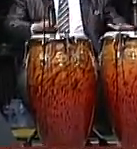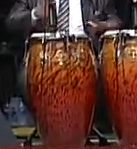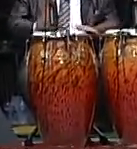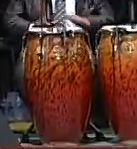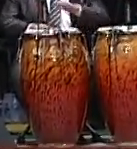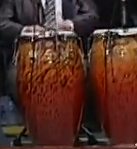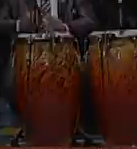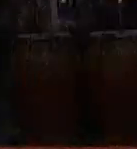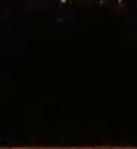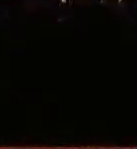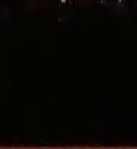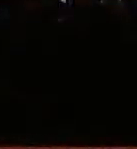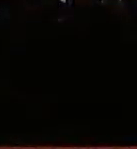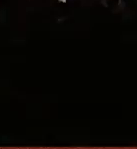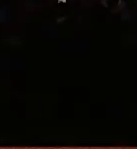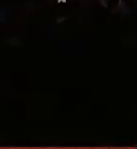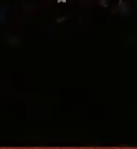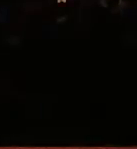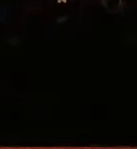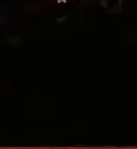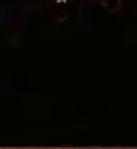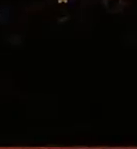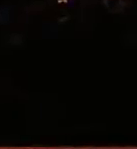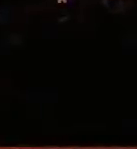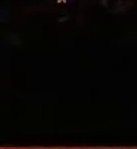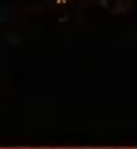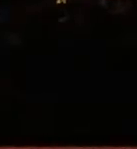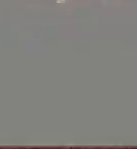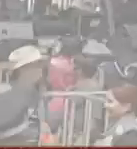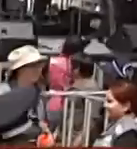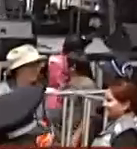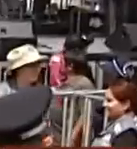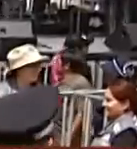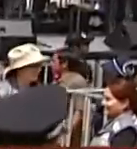programa dedicado por completo al repertorio del Divo de Juárez.